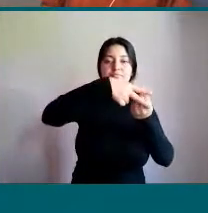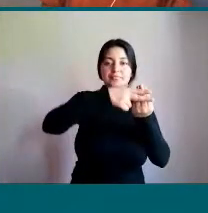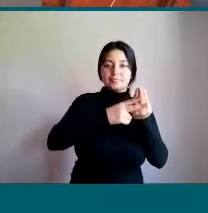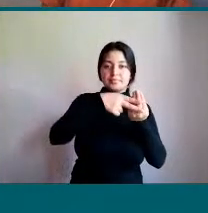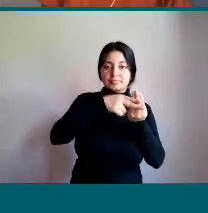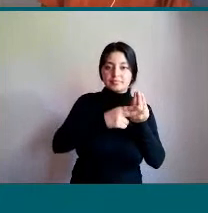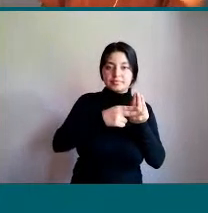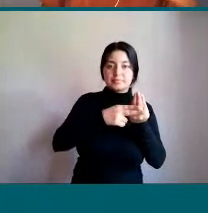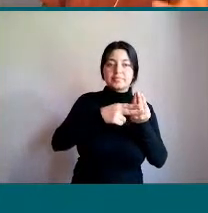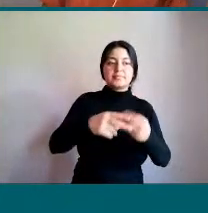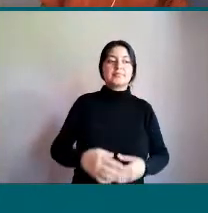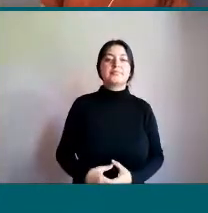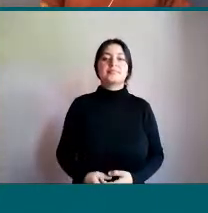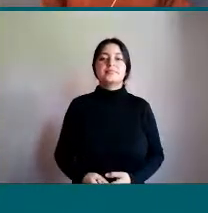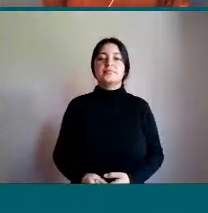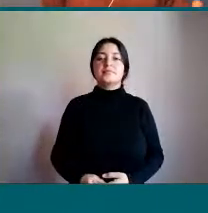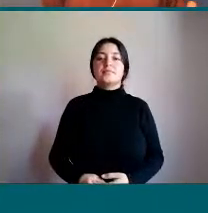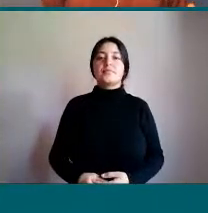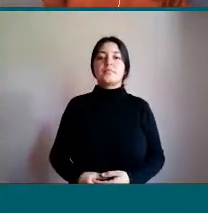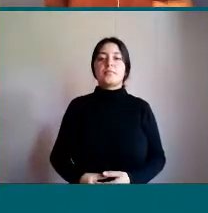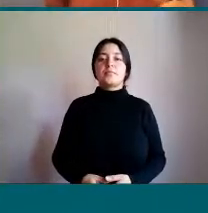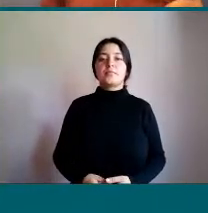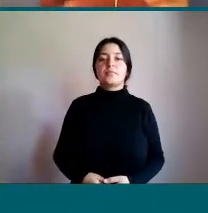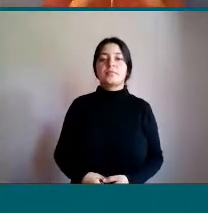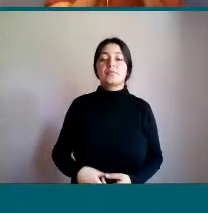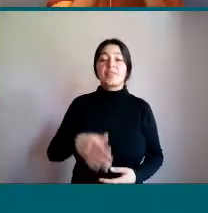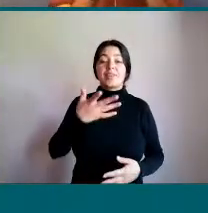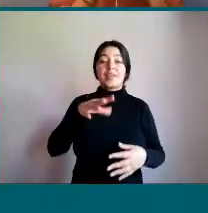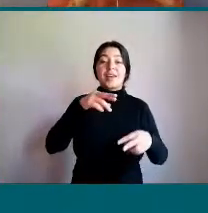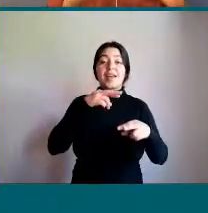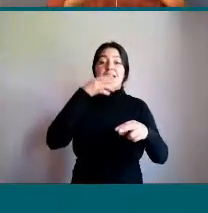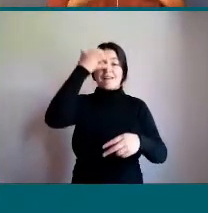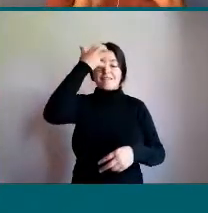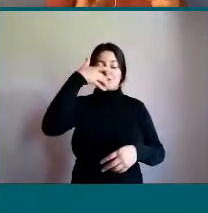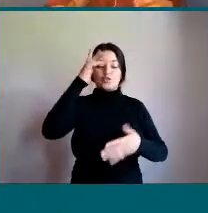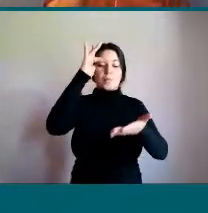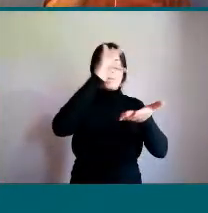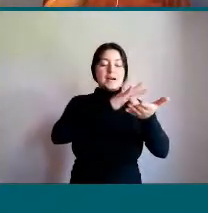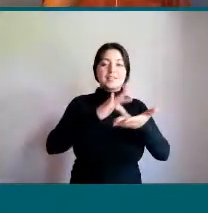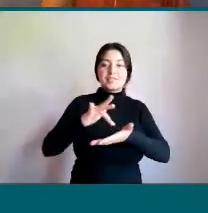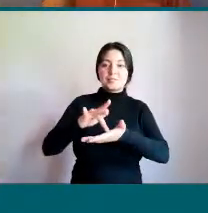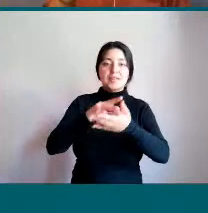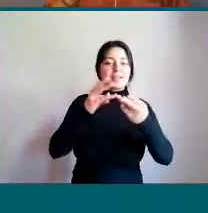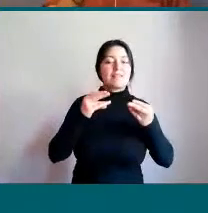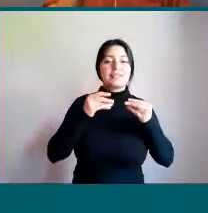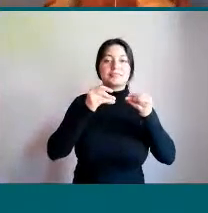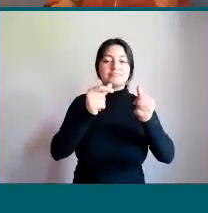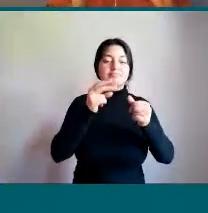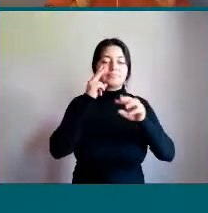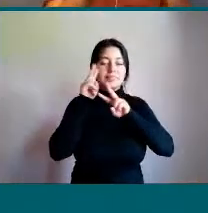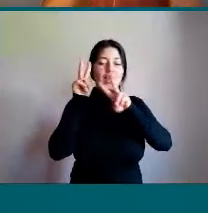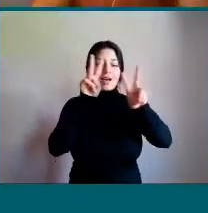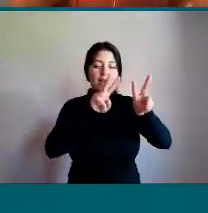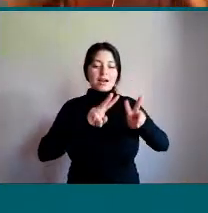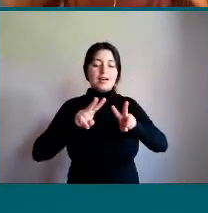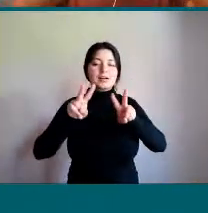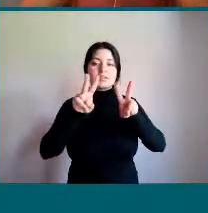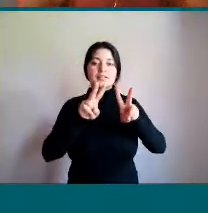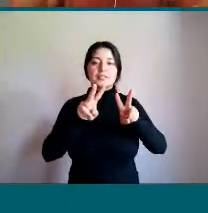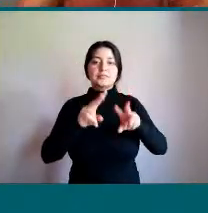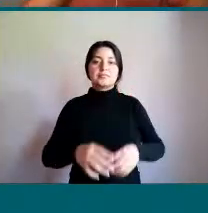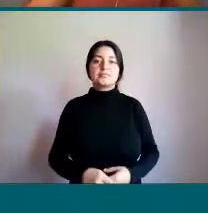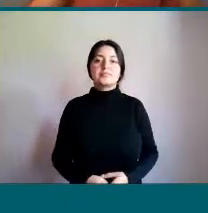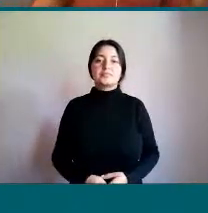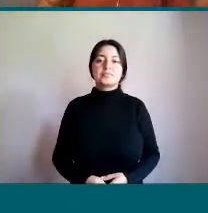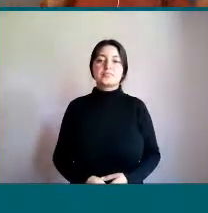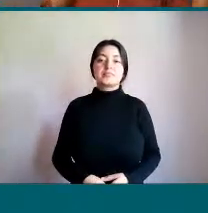de evaluación, que es un método de evaluación participativa, rápida y supervisual, donde este indicador del criterio lo plasmo en